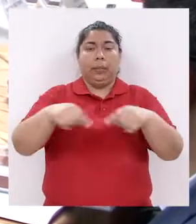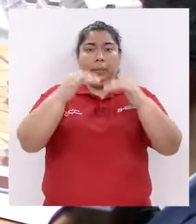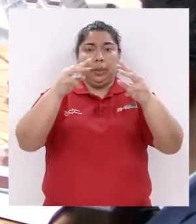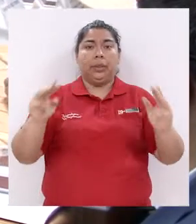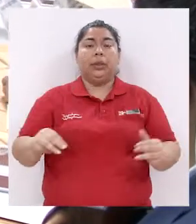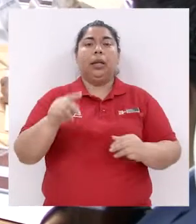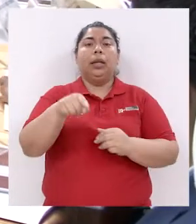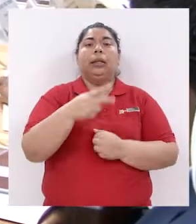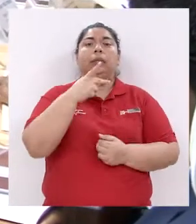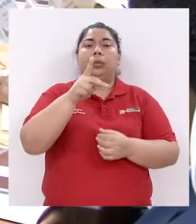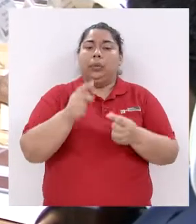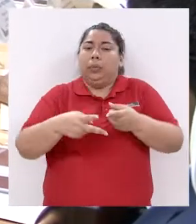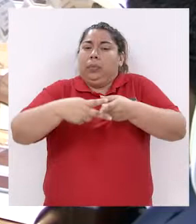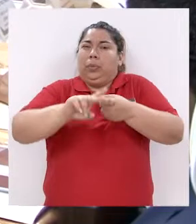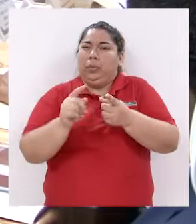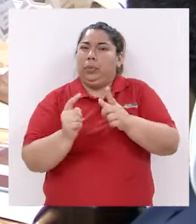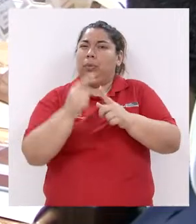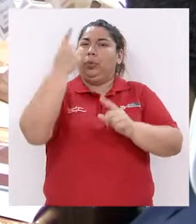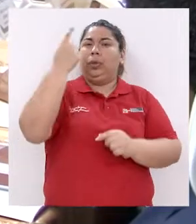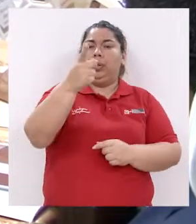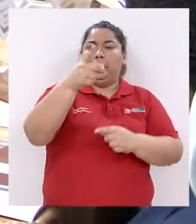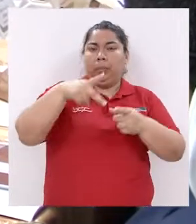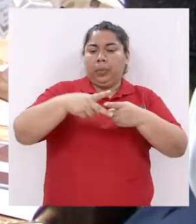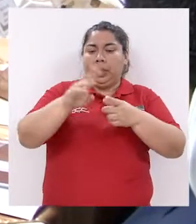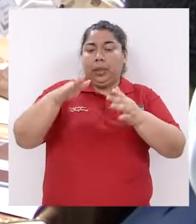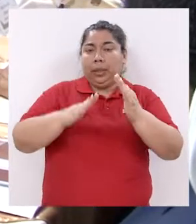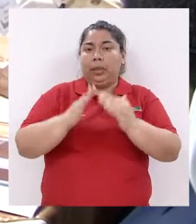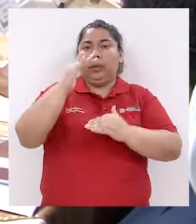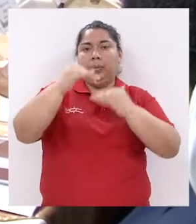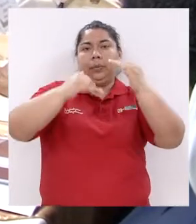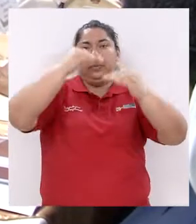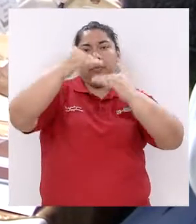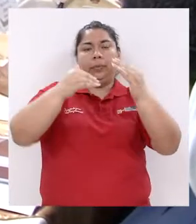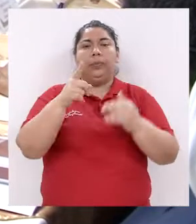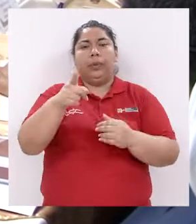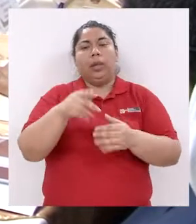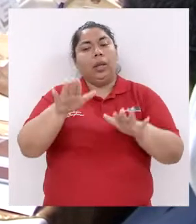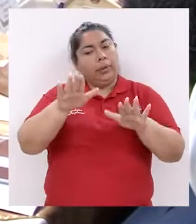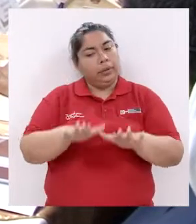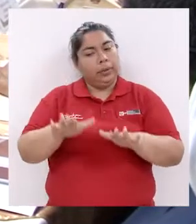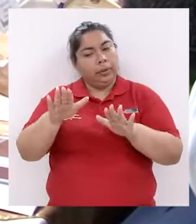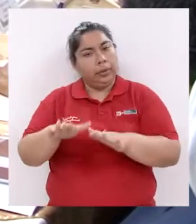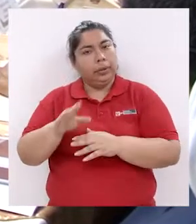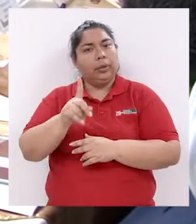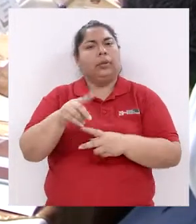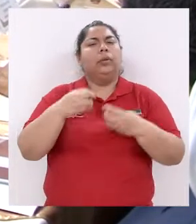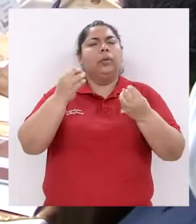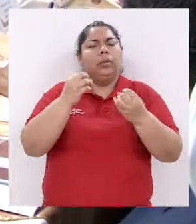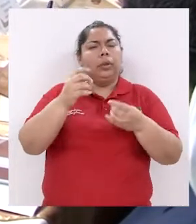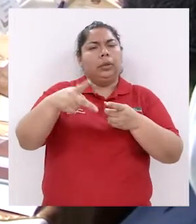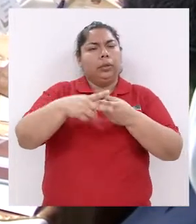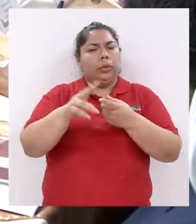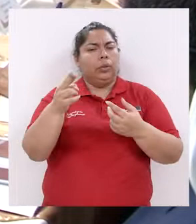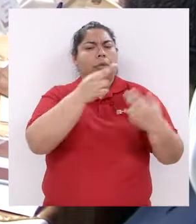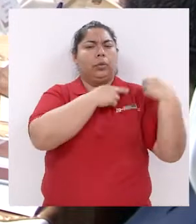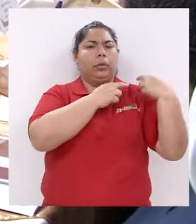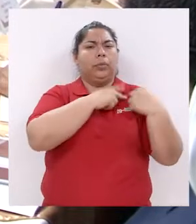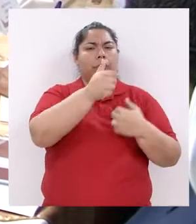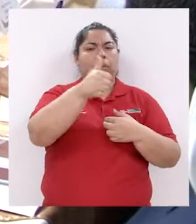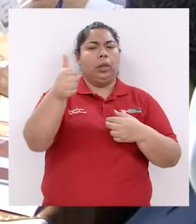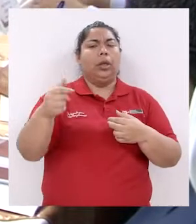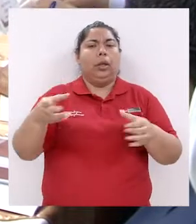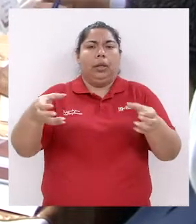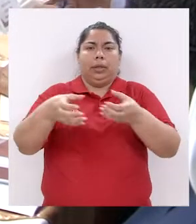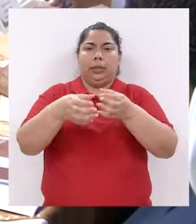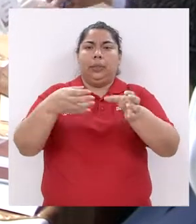el punto de partida para un trabajo muy fructífero que vamos a tratar de canalizarlo por la instancia correspondiente que es la